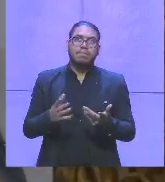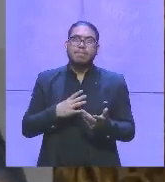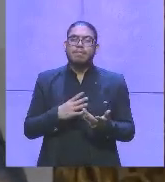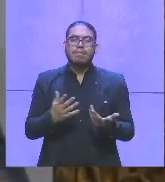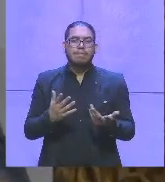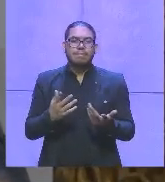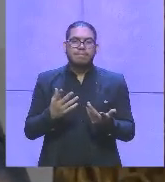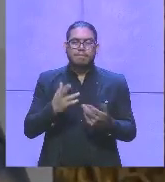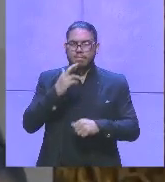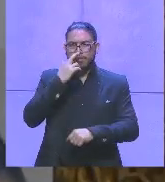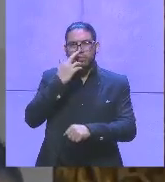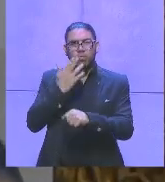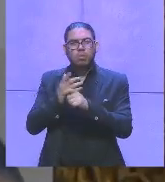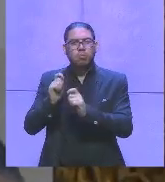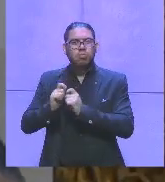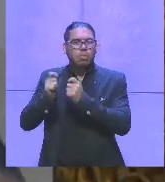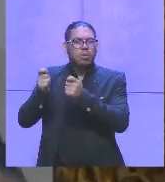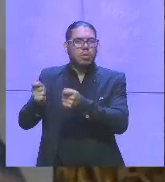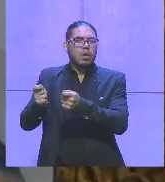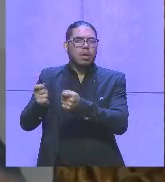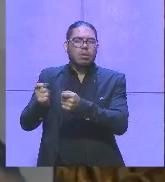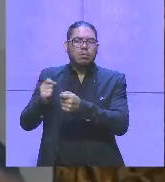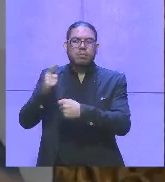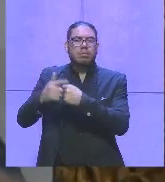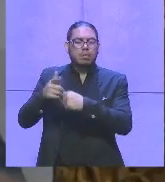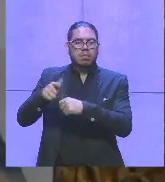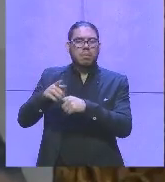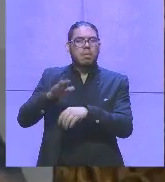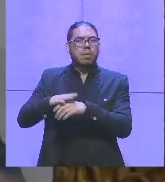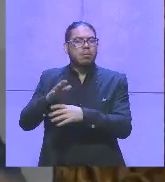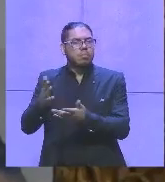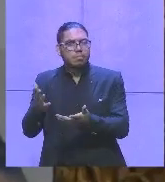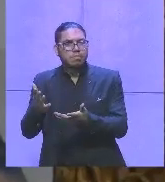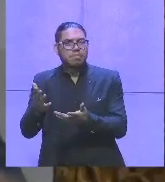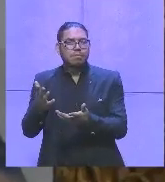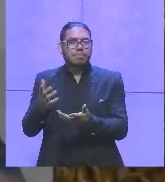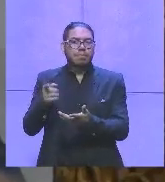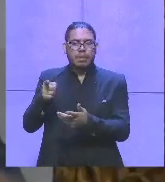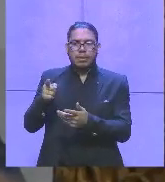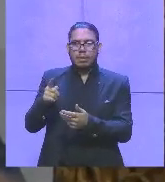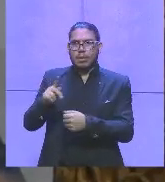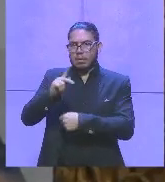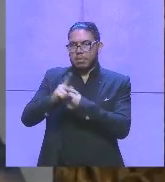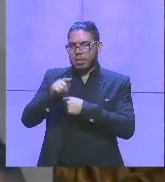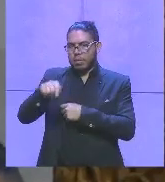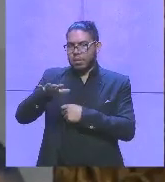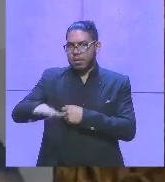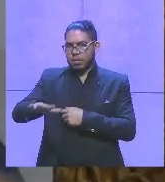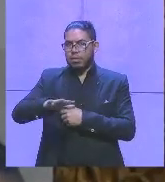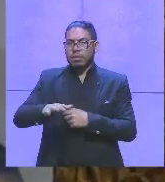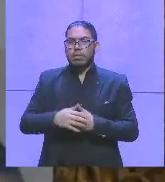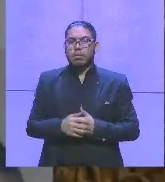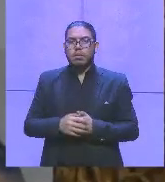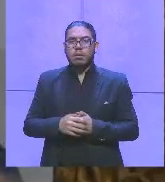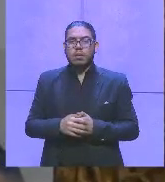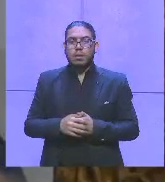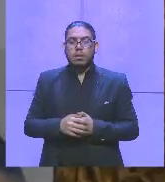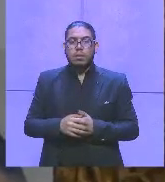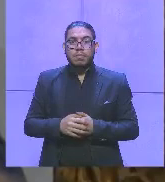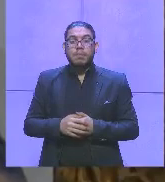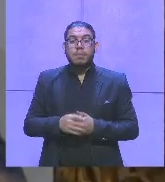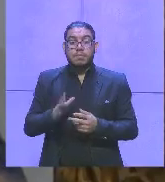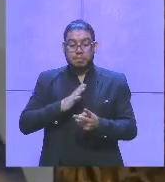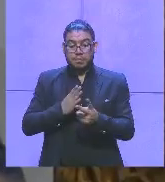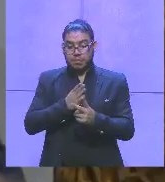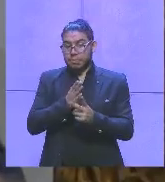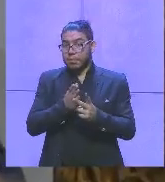un encargo terminal en nuestro país. Es el caso del Tribunal Electoral. Y además de estos dos